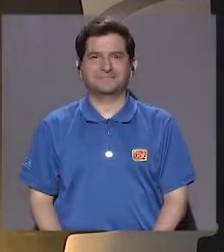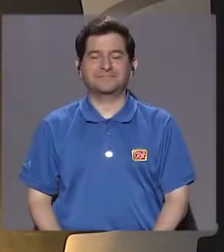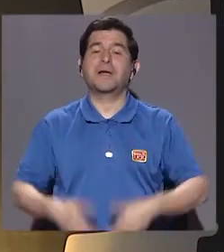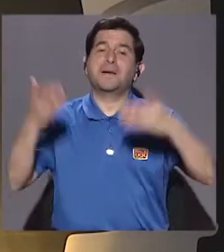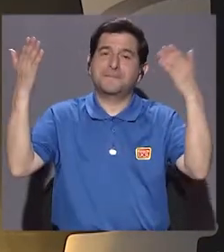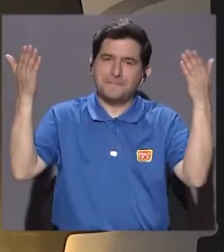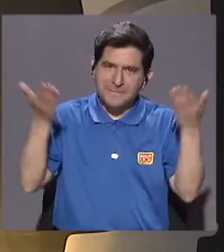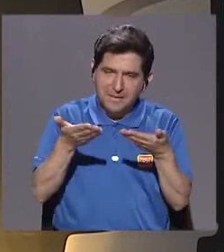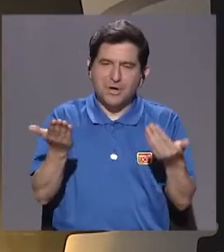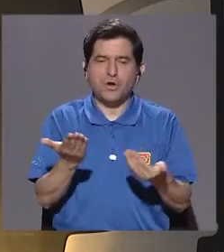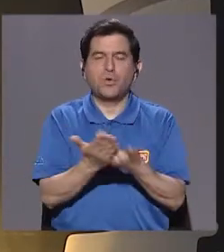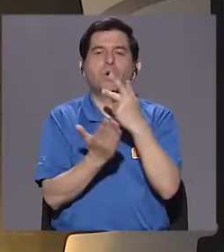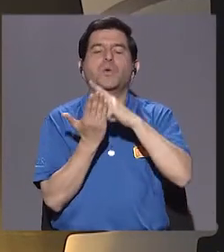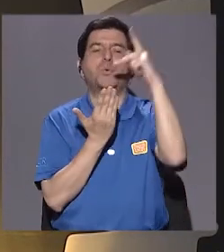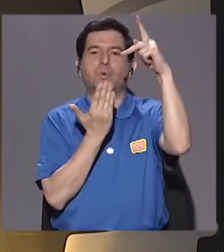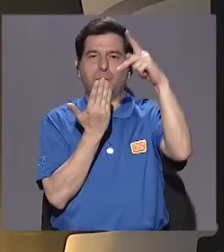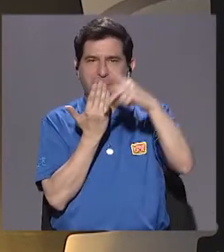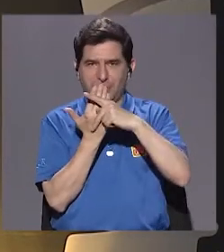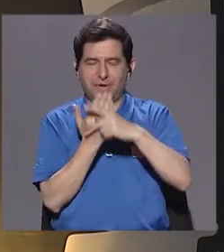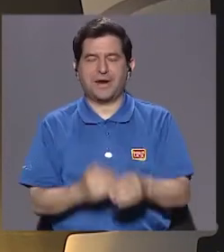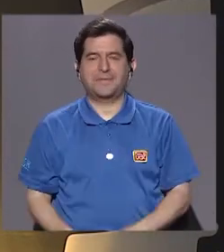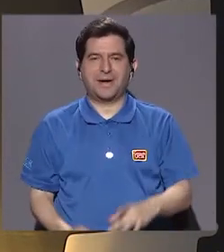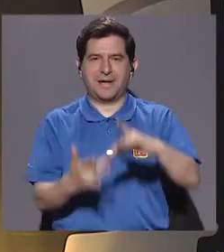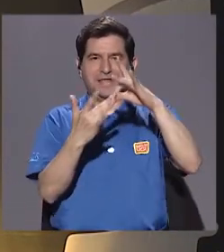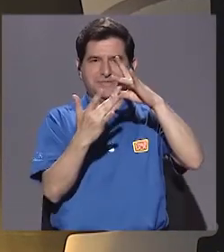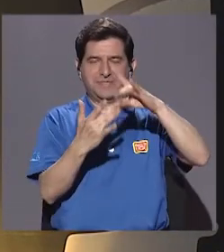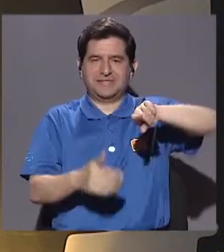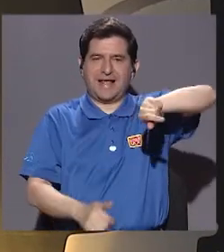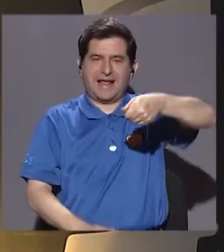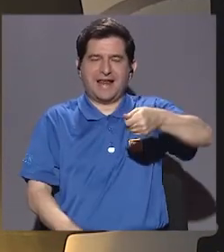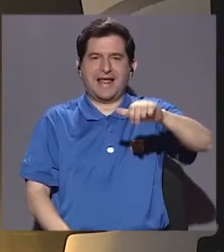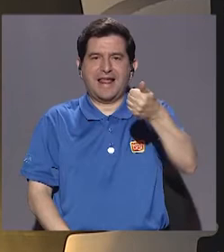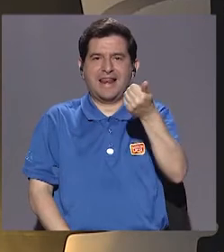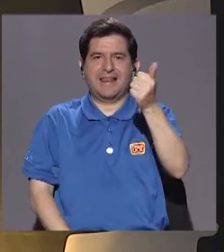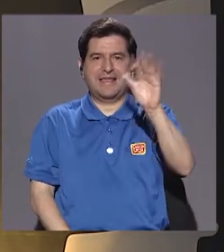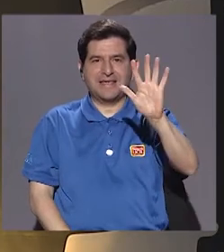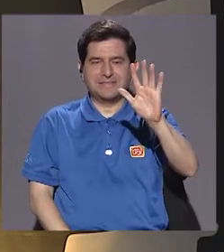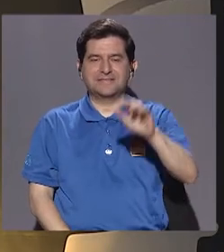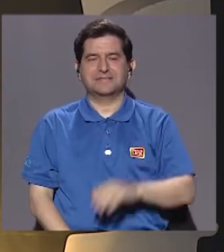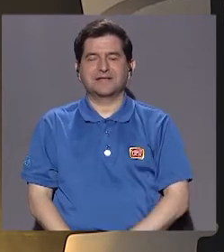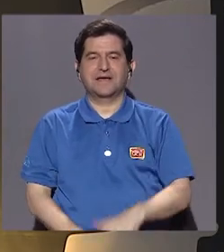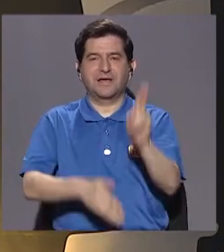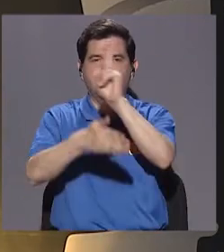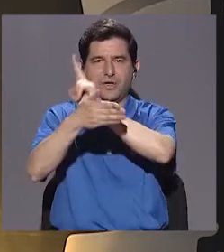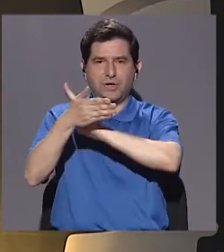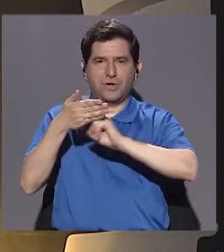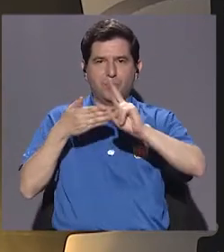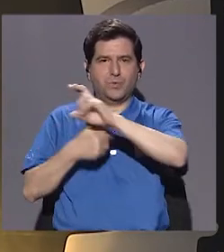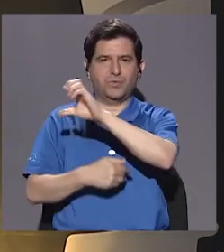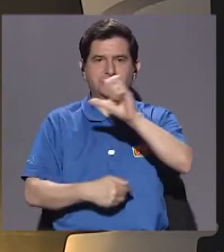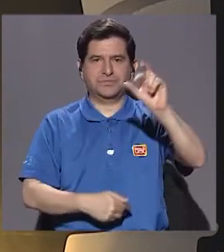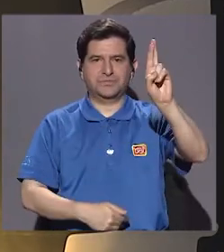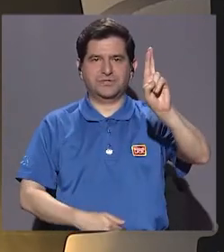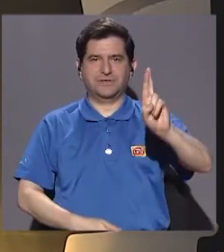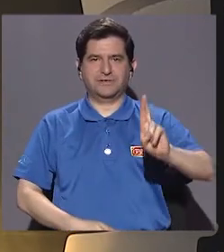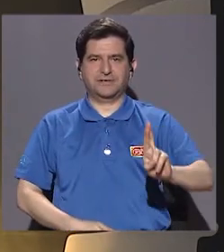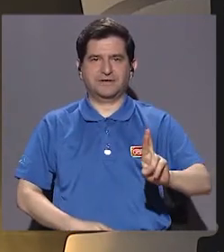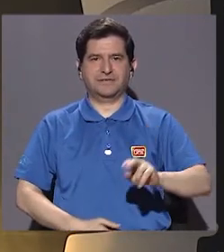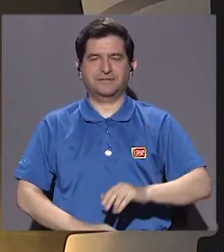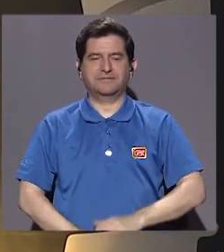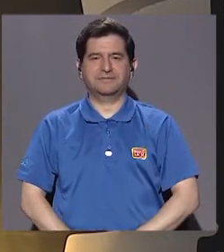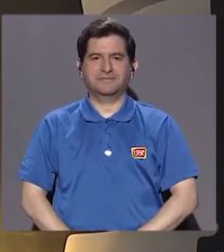bienvenidos a un nuevo programa de especiales de canal 15 de la universidad de costa rica